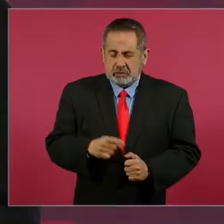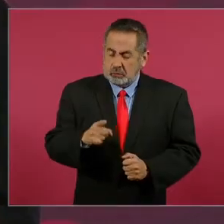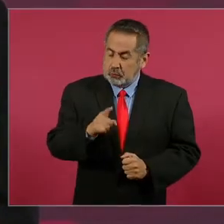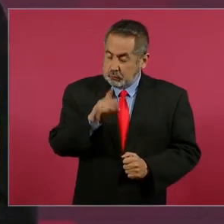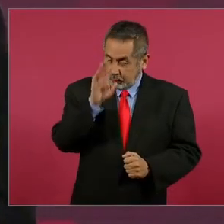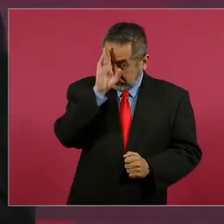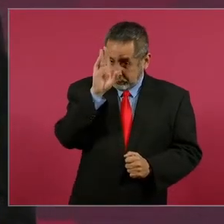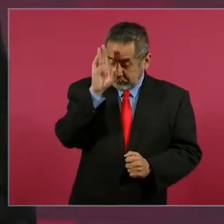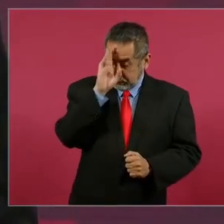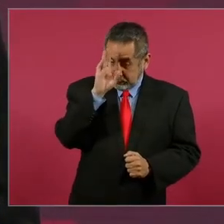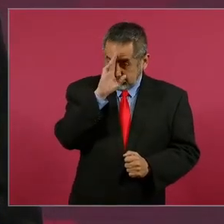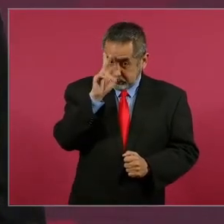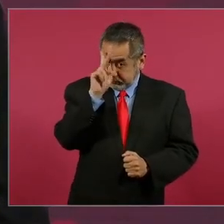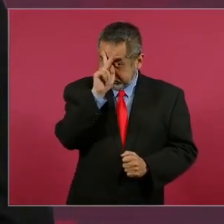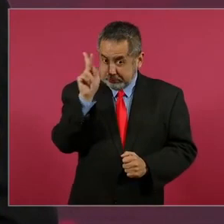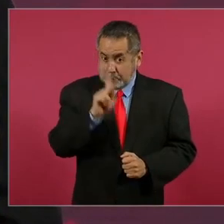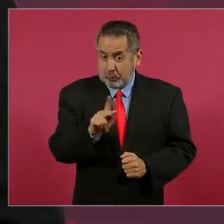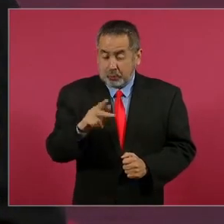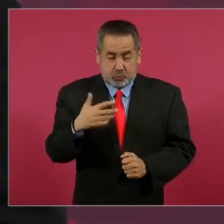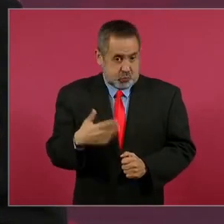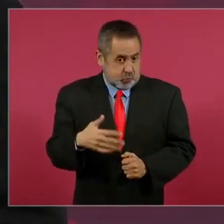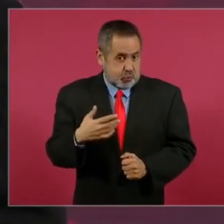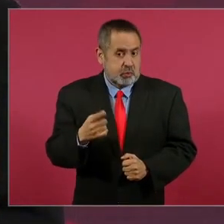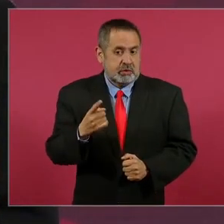gruesos, dirían.